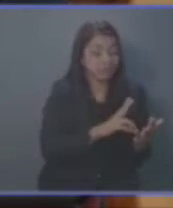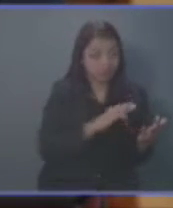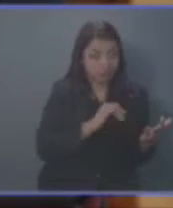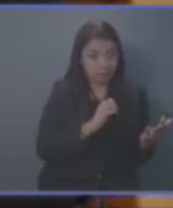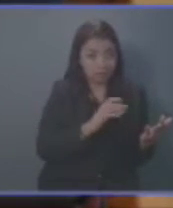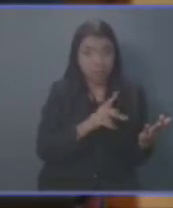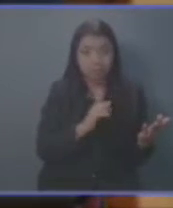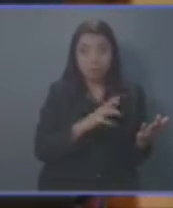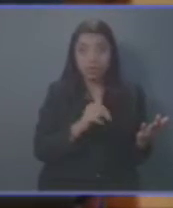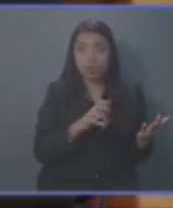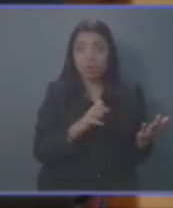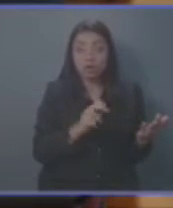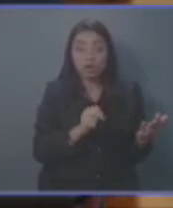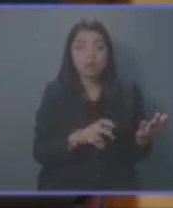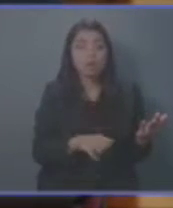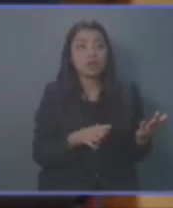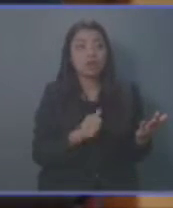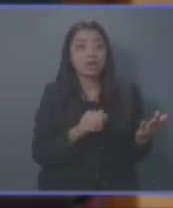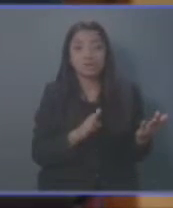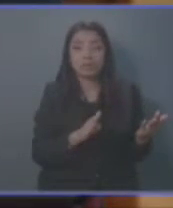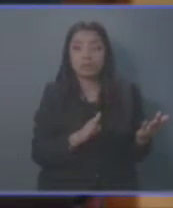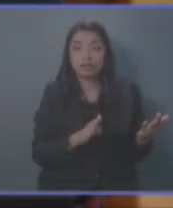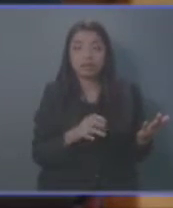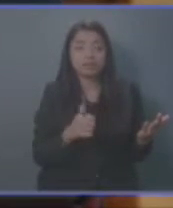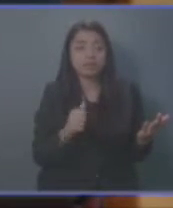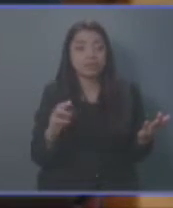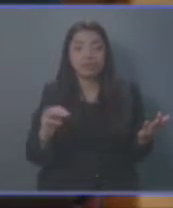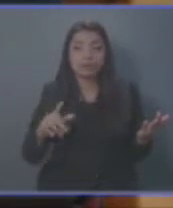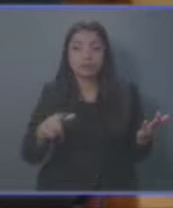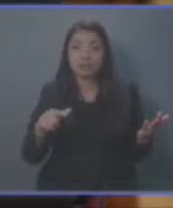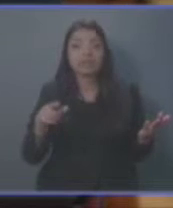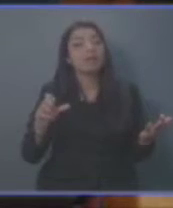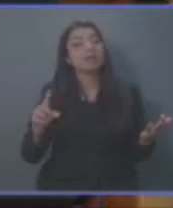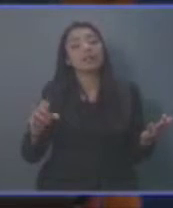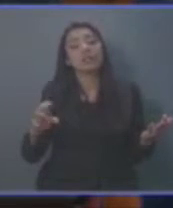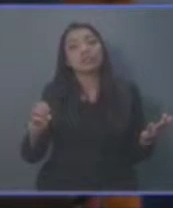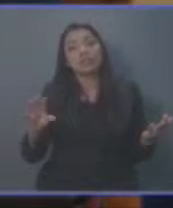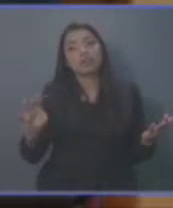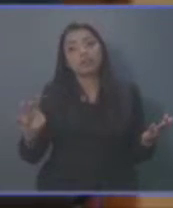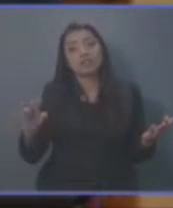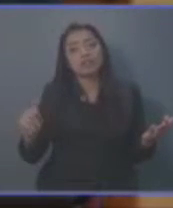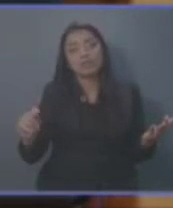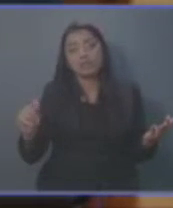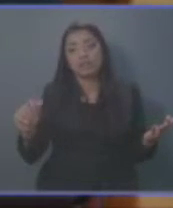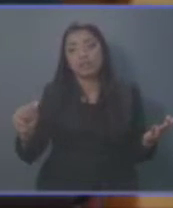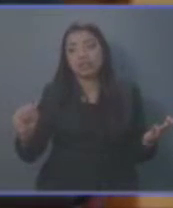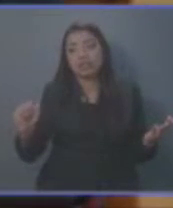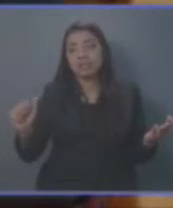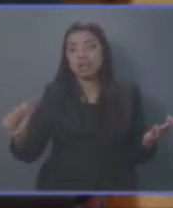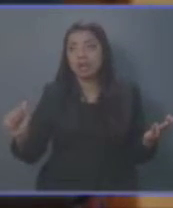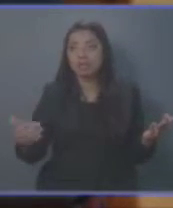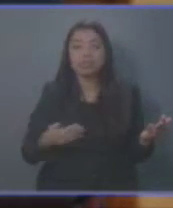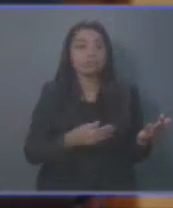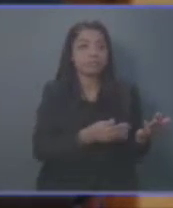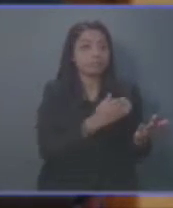bisoprolol AB 10 miligramos, 100 FCT, FSA,